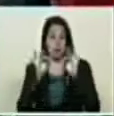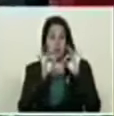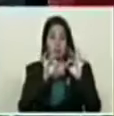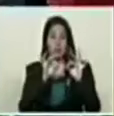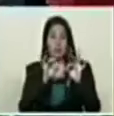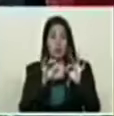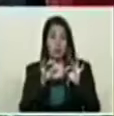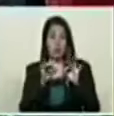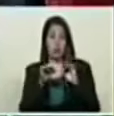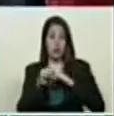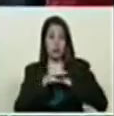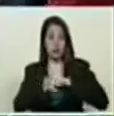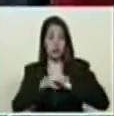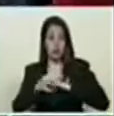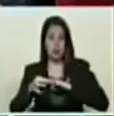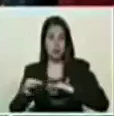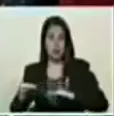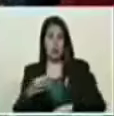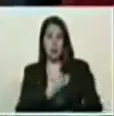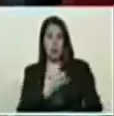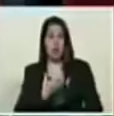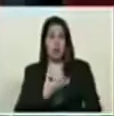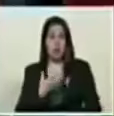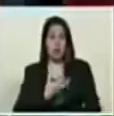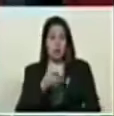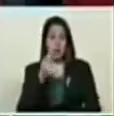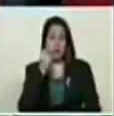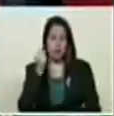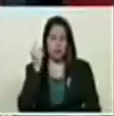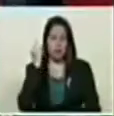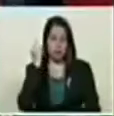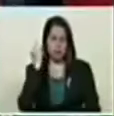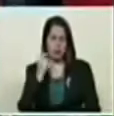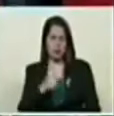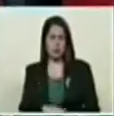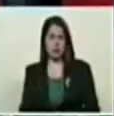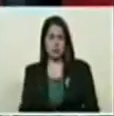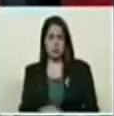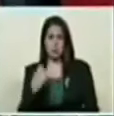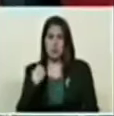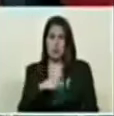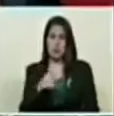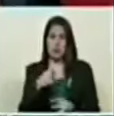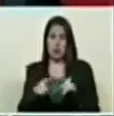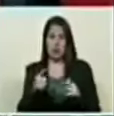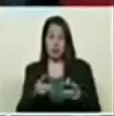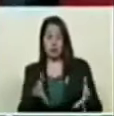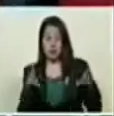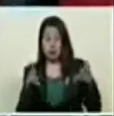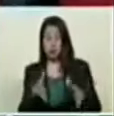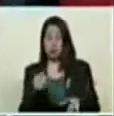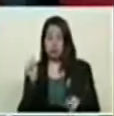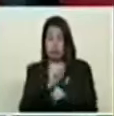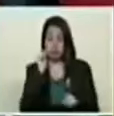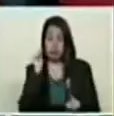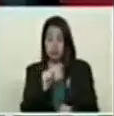elecciones municipales de alcaldes y alcaldesas para tener otra gran victoria desde